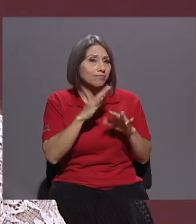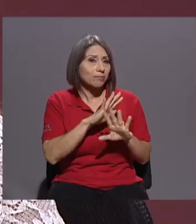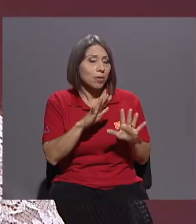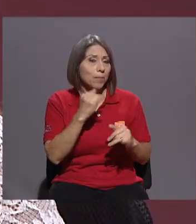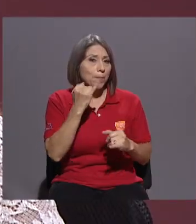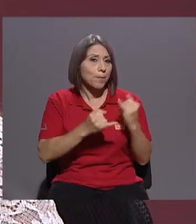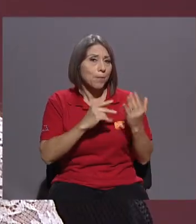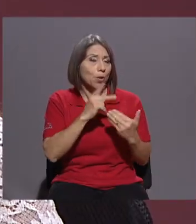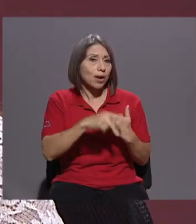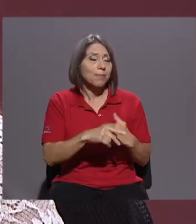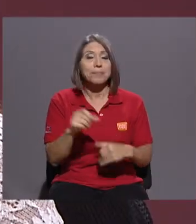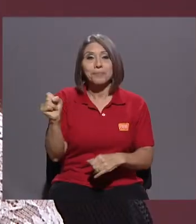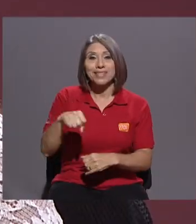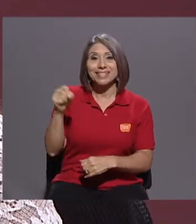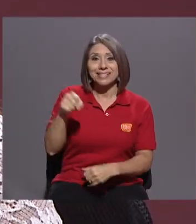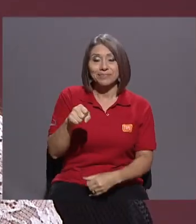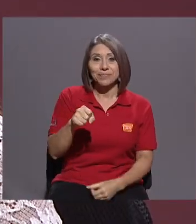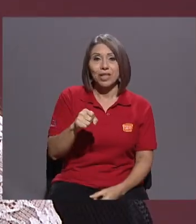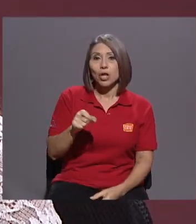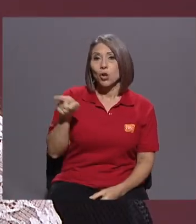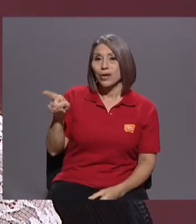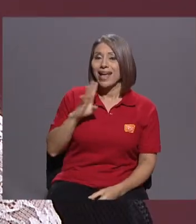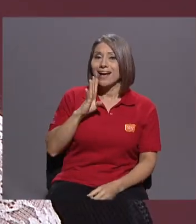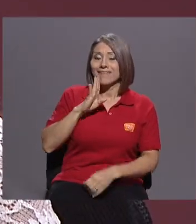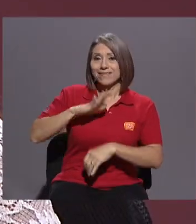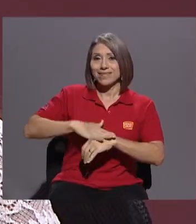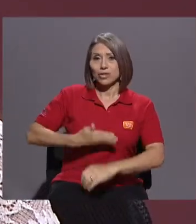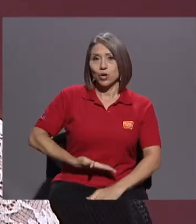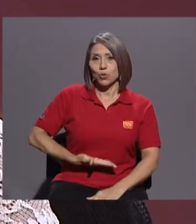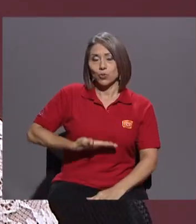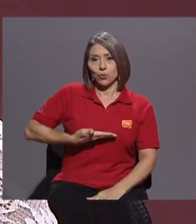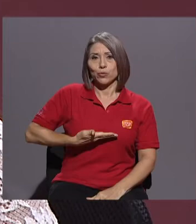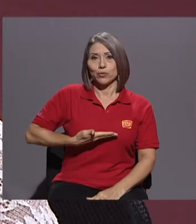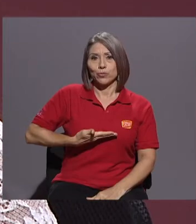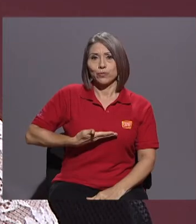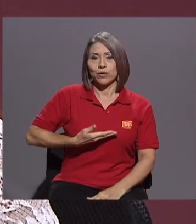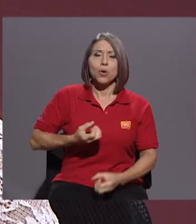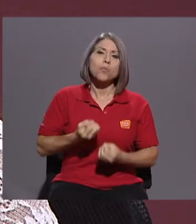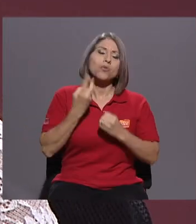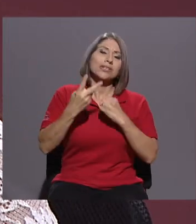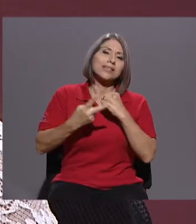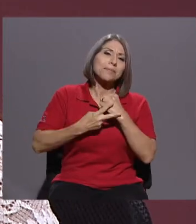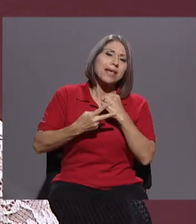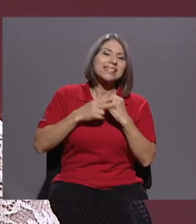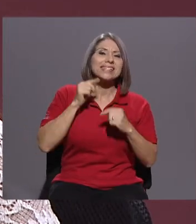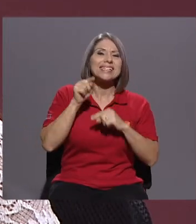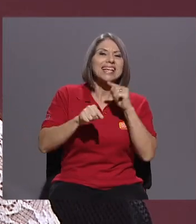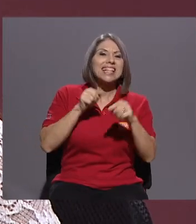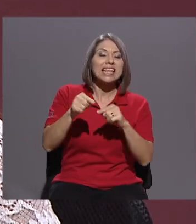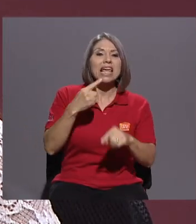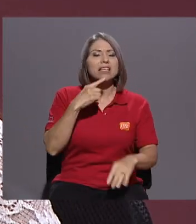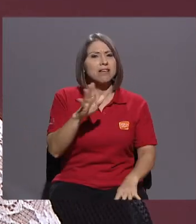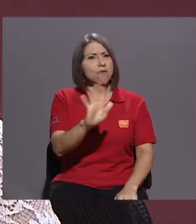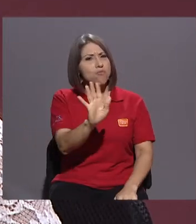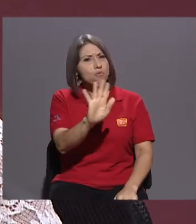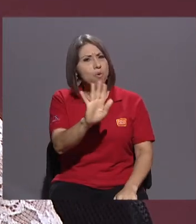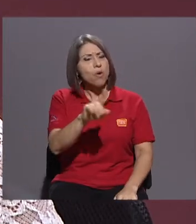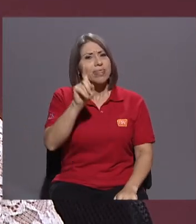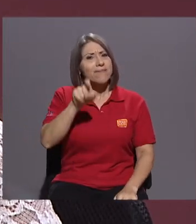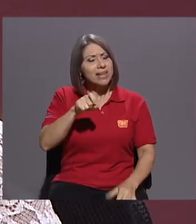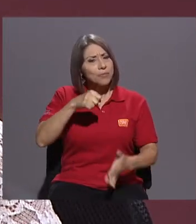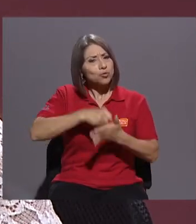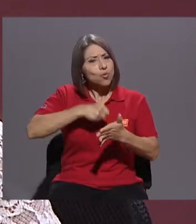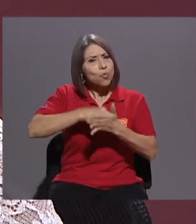Para cerrar nuestro programa Sí Justamente lo que hablabas Del orgullo El orgullo Muchas veces se critica Y nos dicen No,